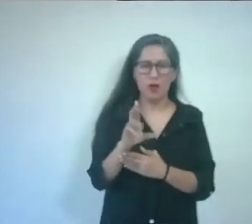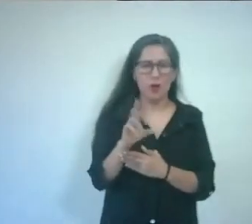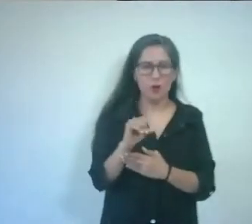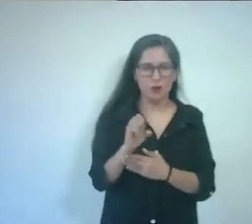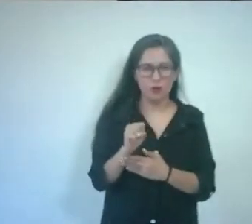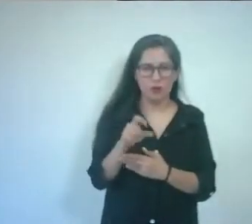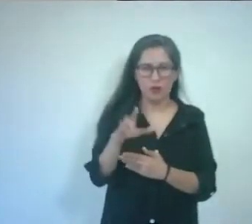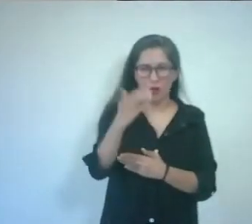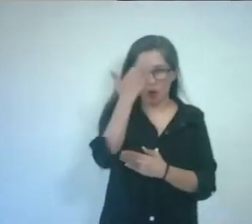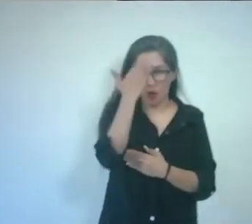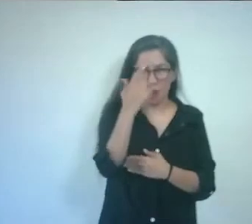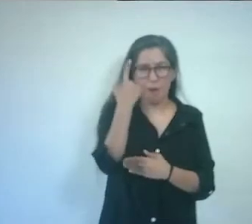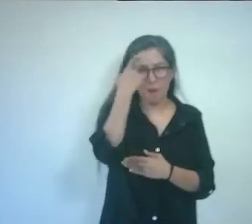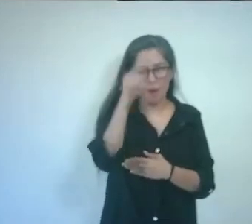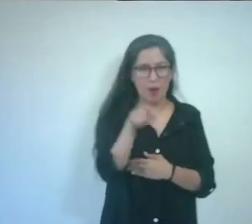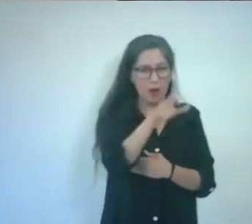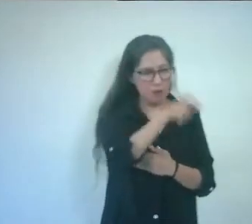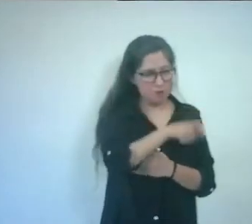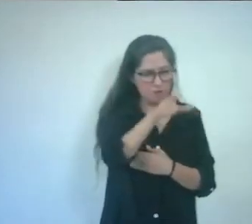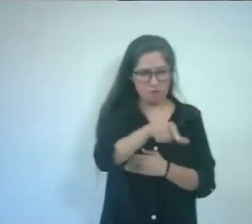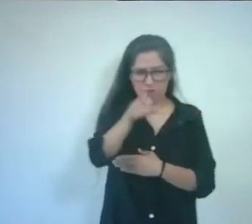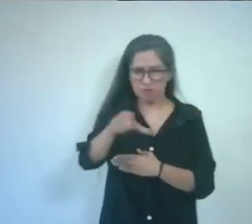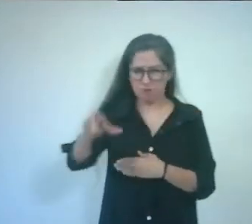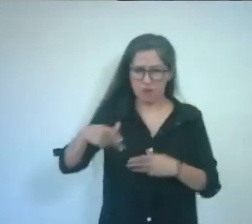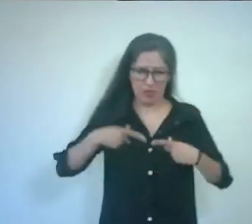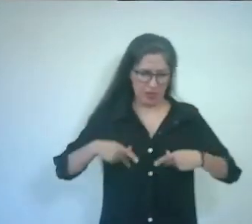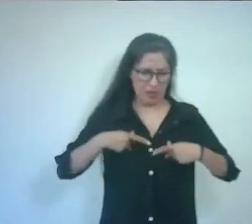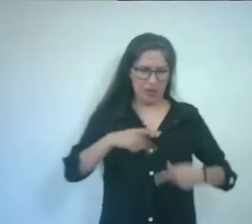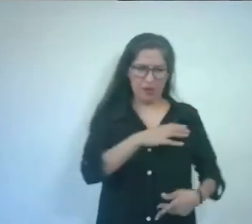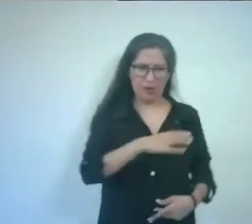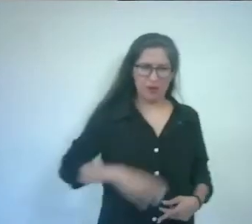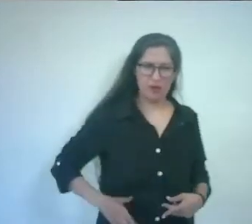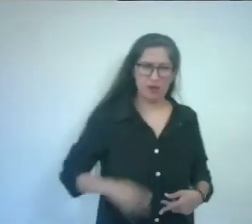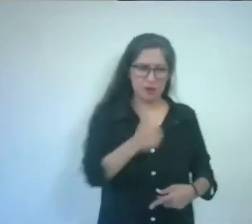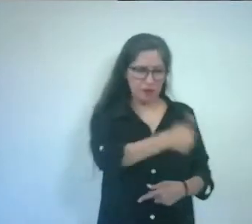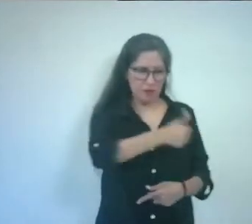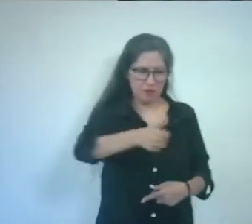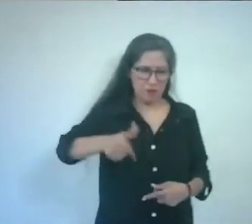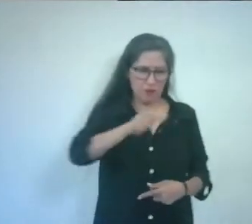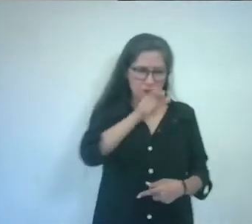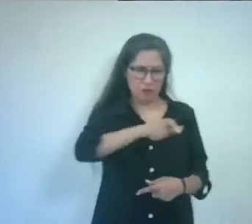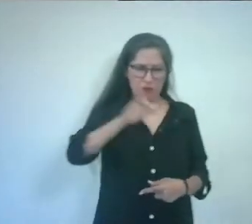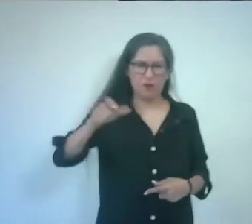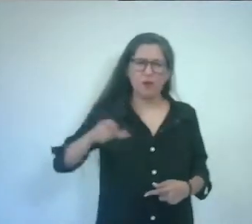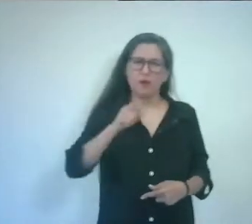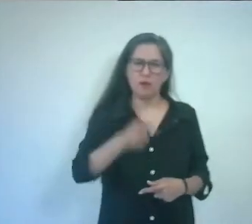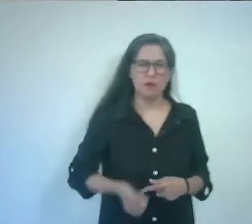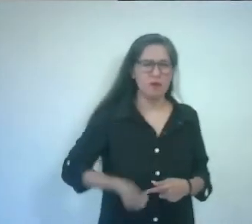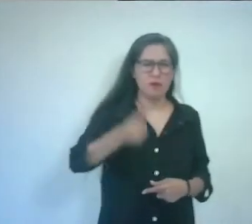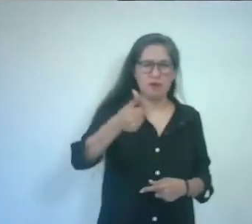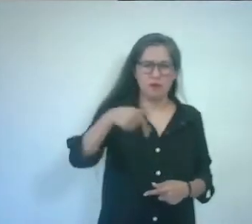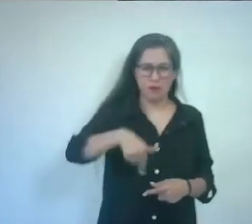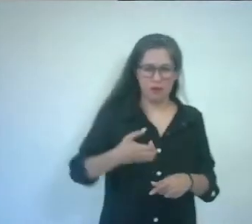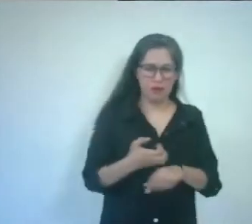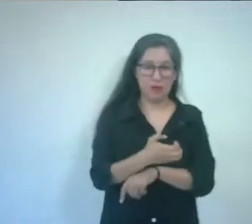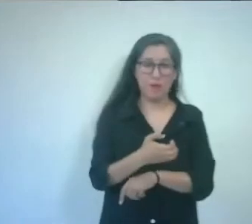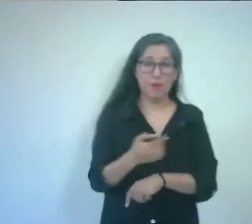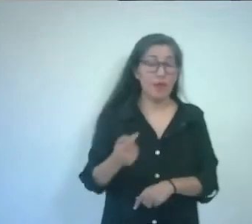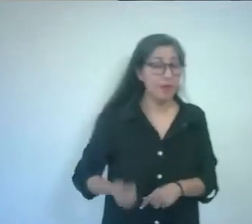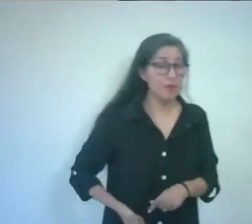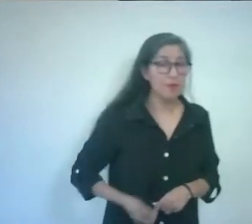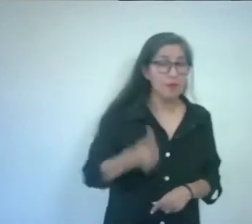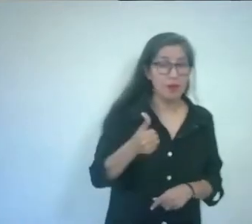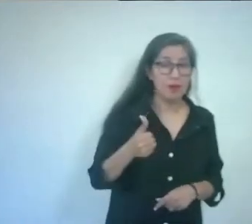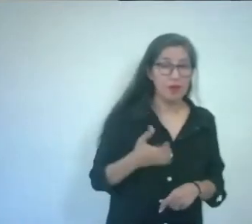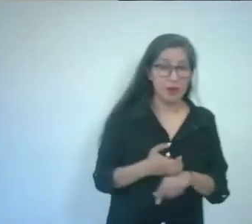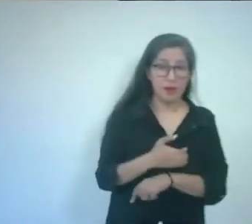los perfiles de todas y cada una de las candidaturas que están participando. Por primera vez en el Estado también tuvimos la participación a través